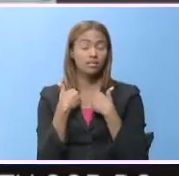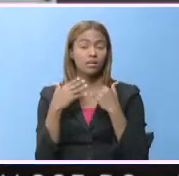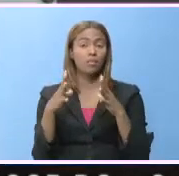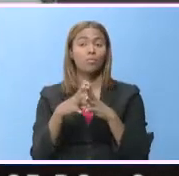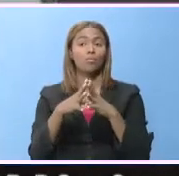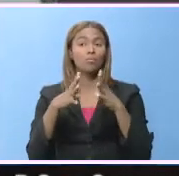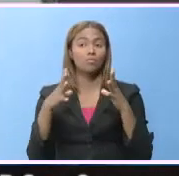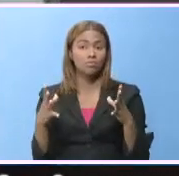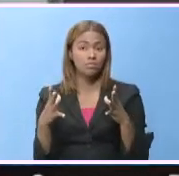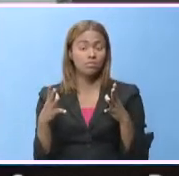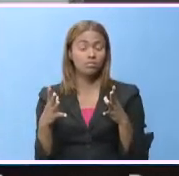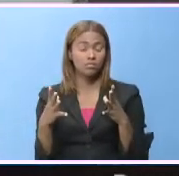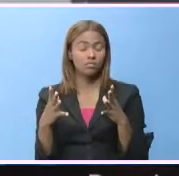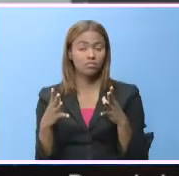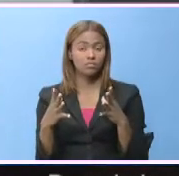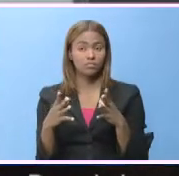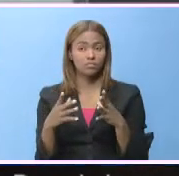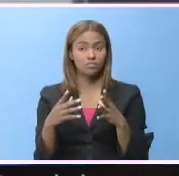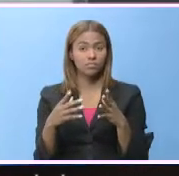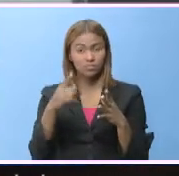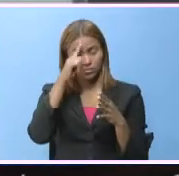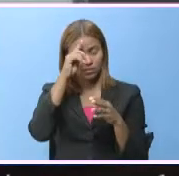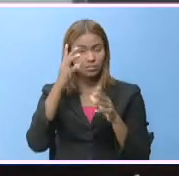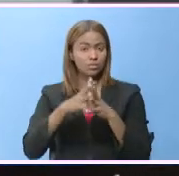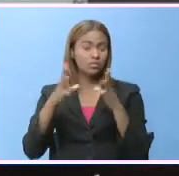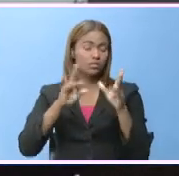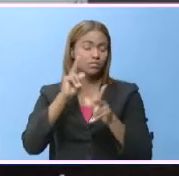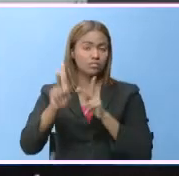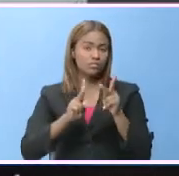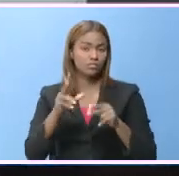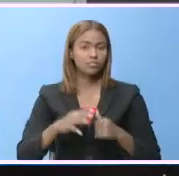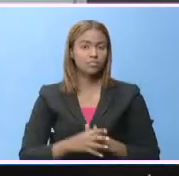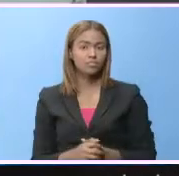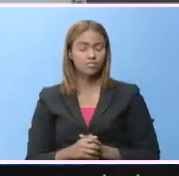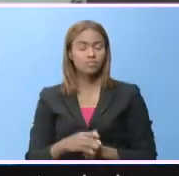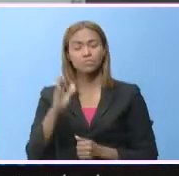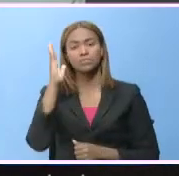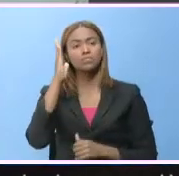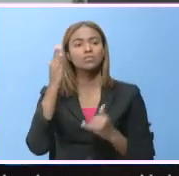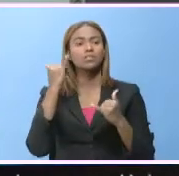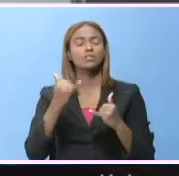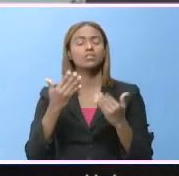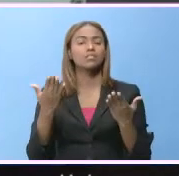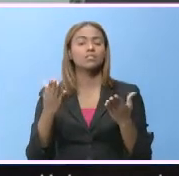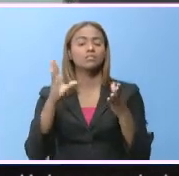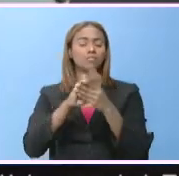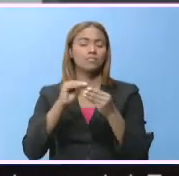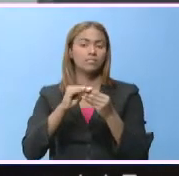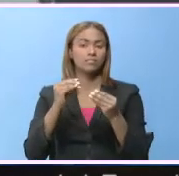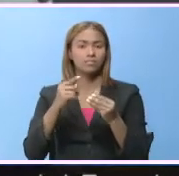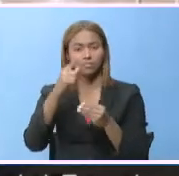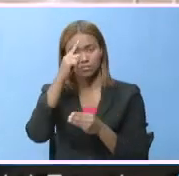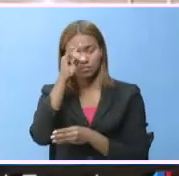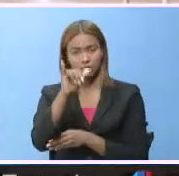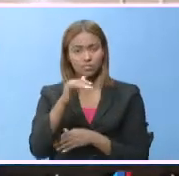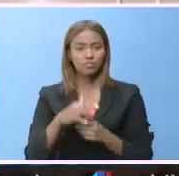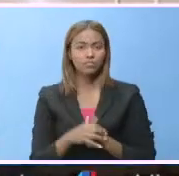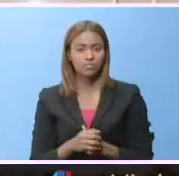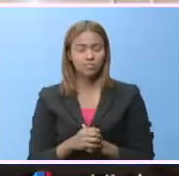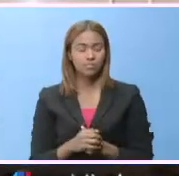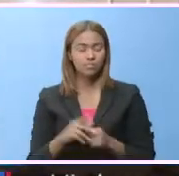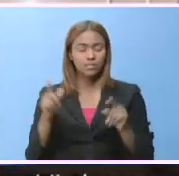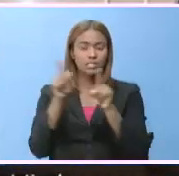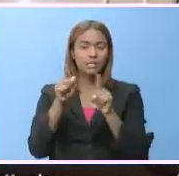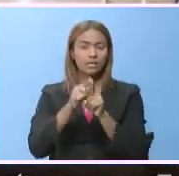muchas, no tiene que ser ni siquiera muchas personas, se van a manifestar casos positivos. Además de la